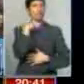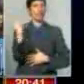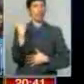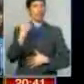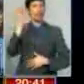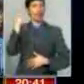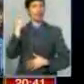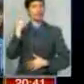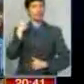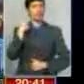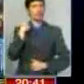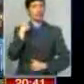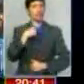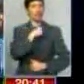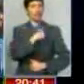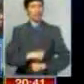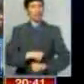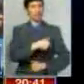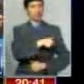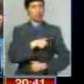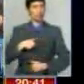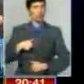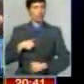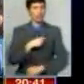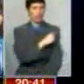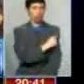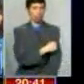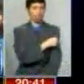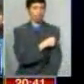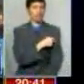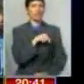ganaba 1-0, tuvo el 2-0 con Silva.